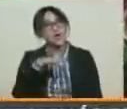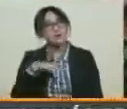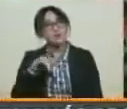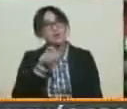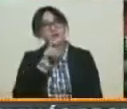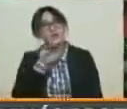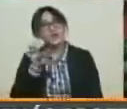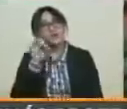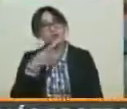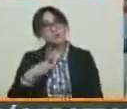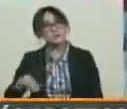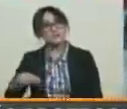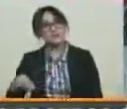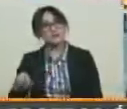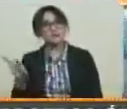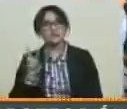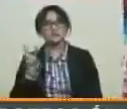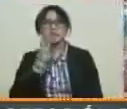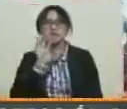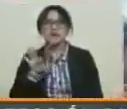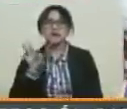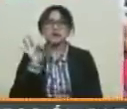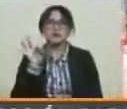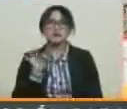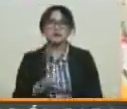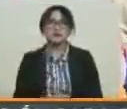¿Quién elige al presidente de la República?